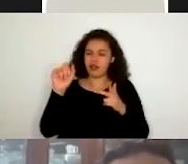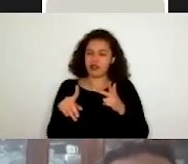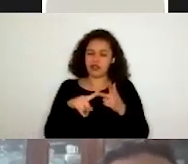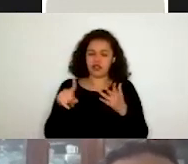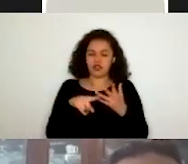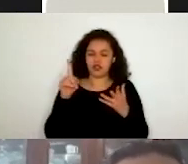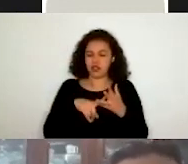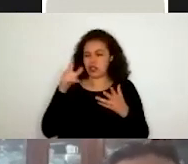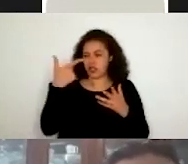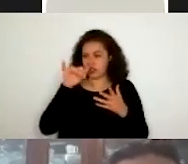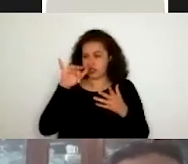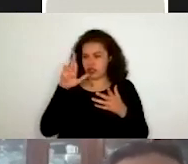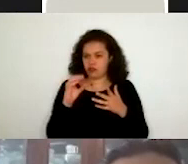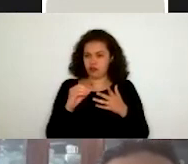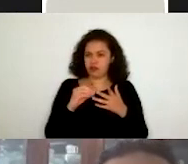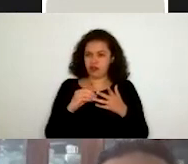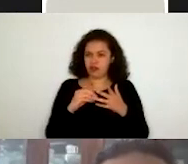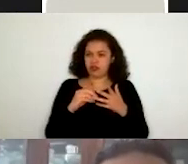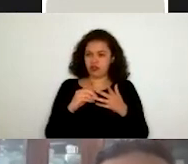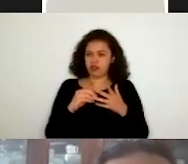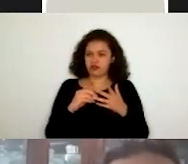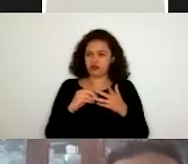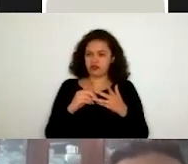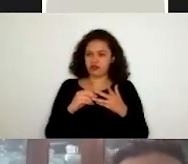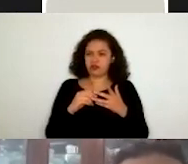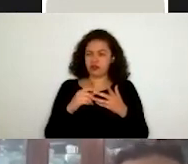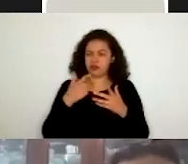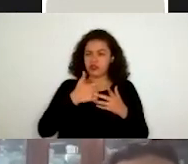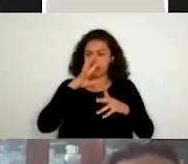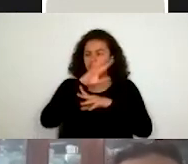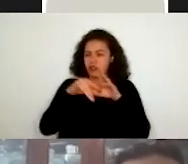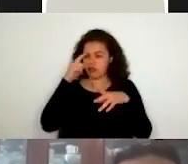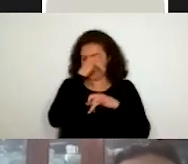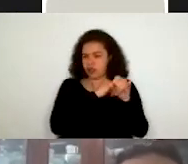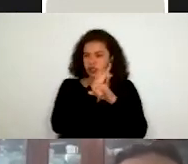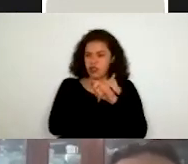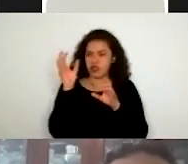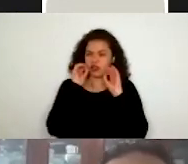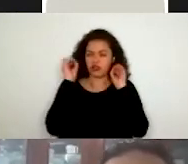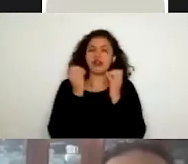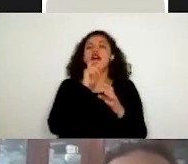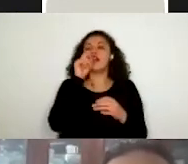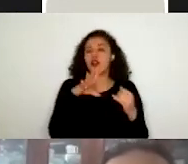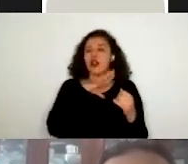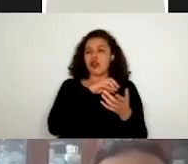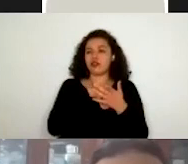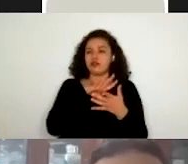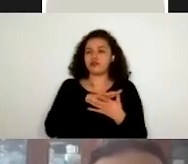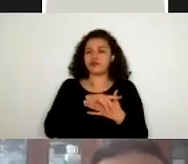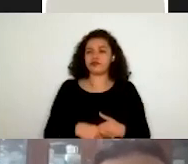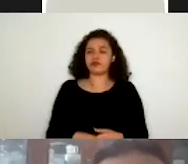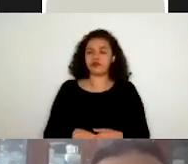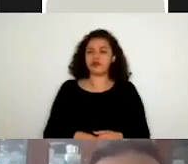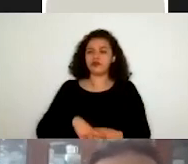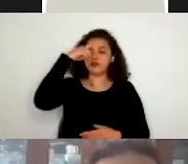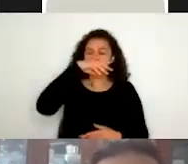llama GIRO, que es Gestión Integral de Riesgos en las Organizaciones, y un método que fue publicado por la Secretaría,